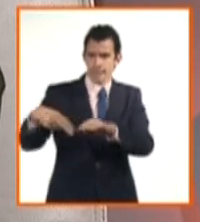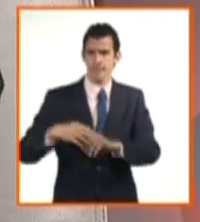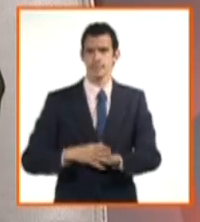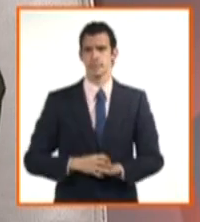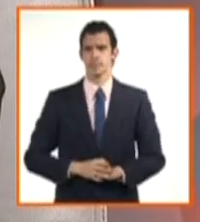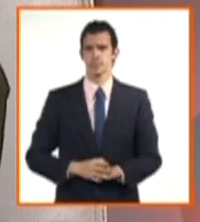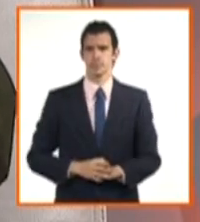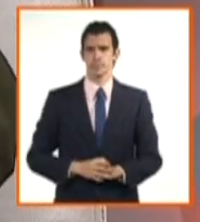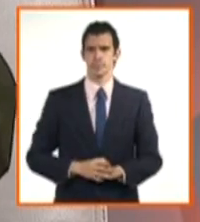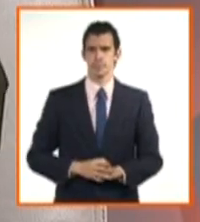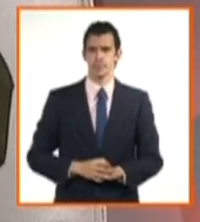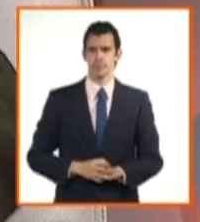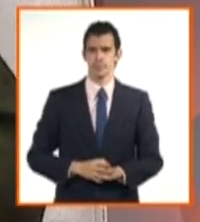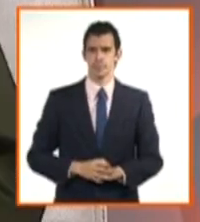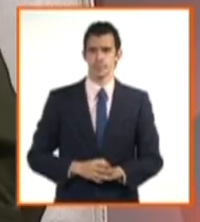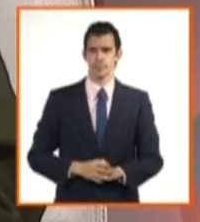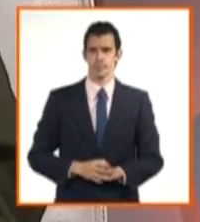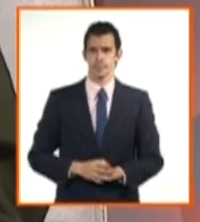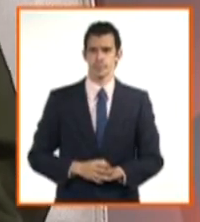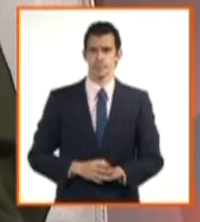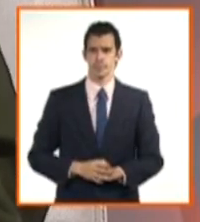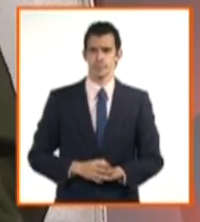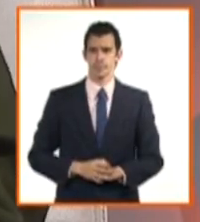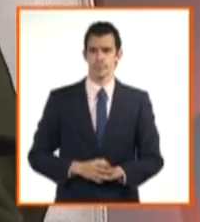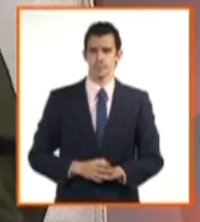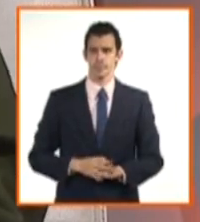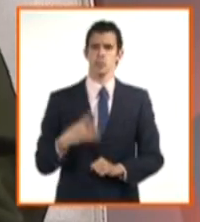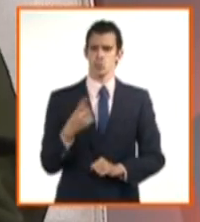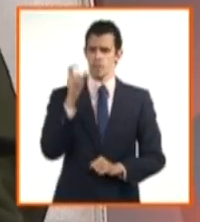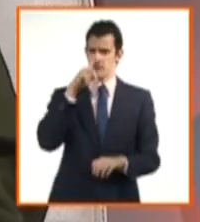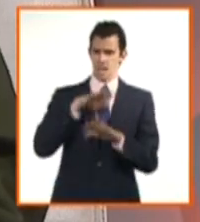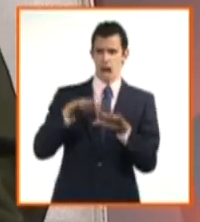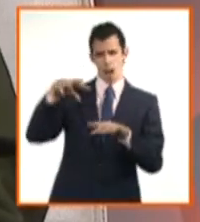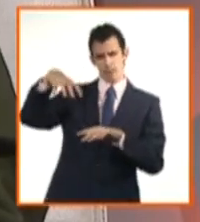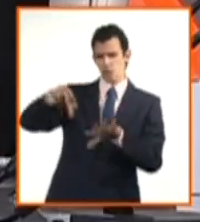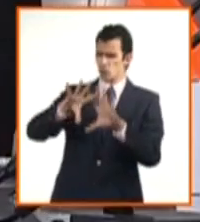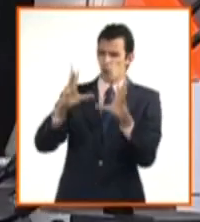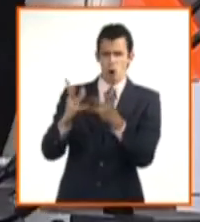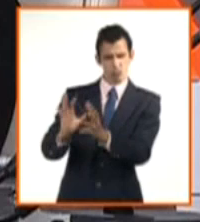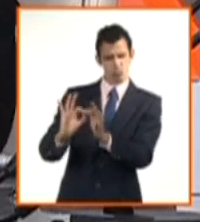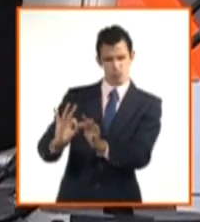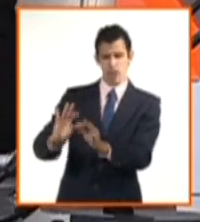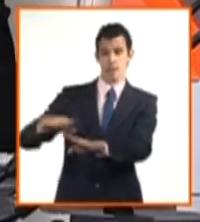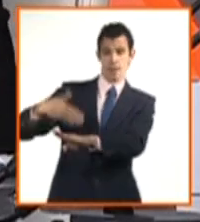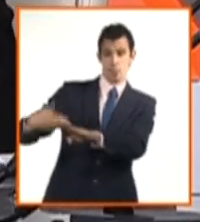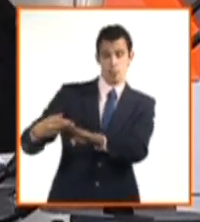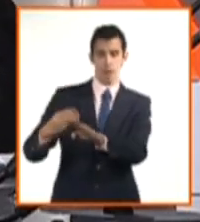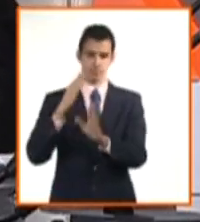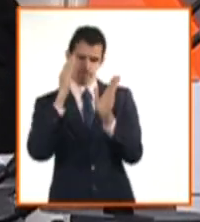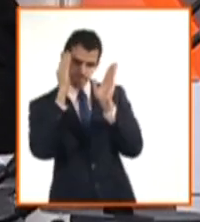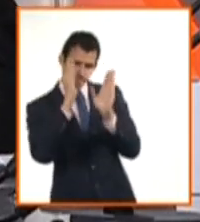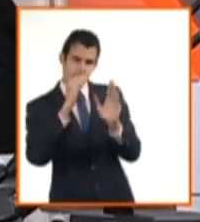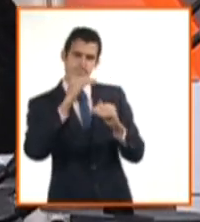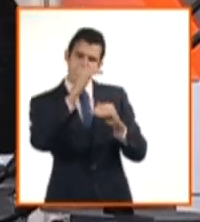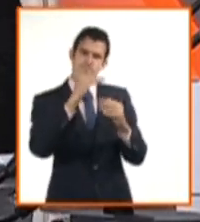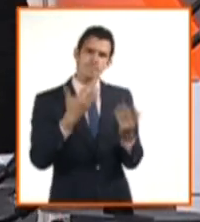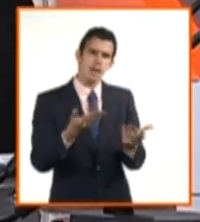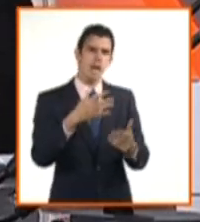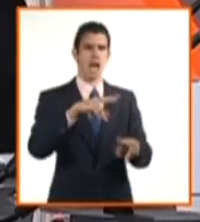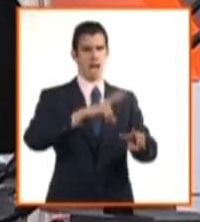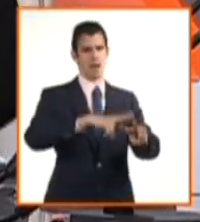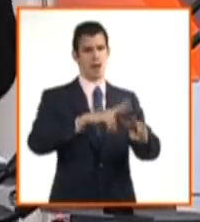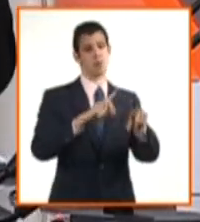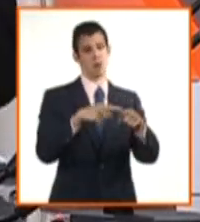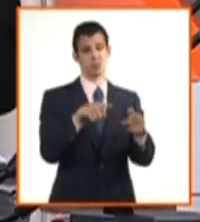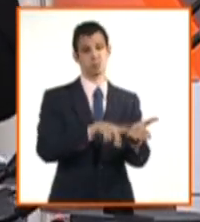provincia de la habana que también es una de las provincias también que son prioritarias pero en ese sentido por supuesto todavía toda la